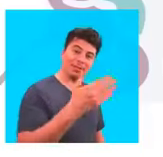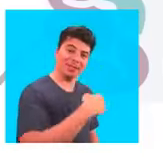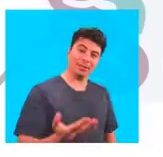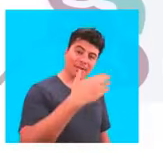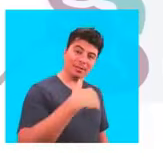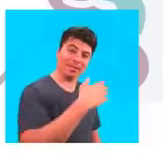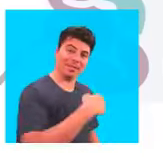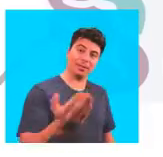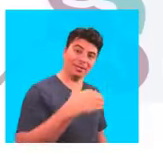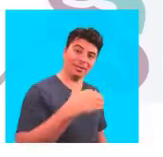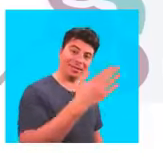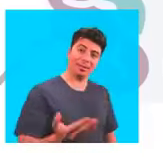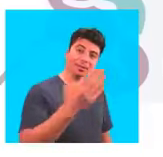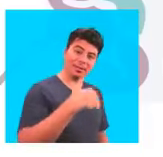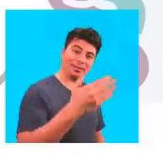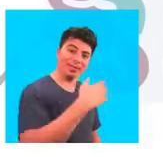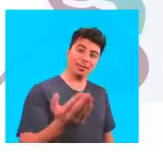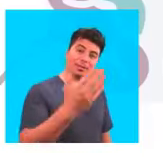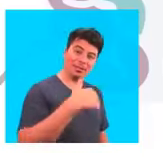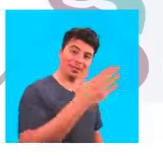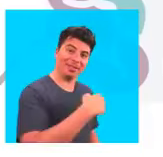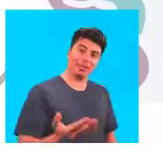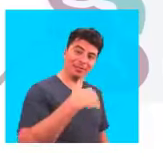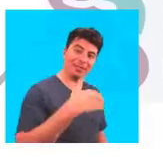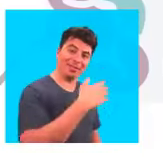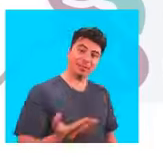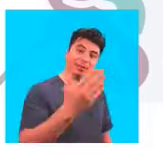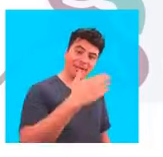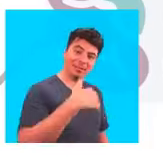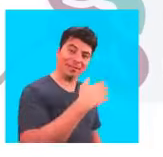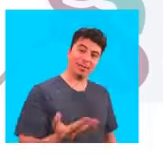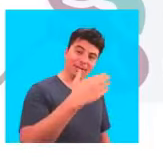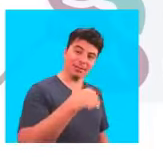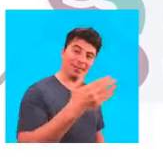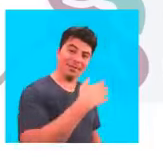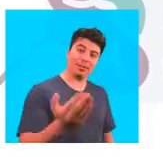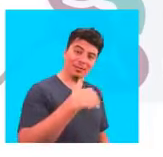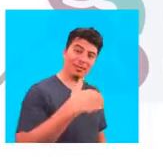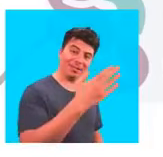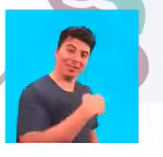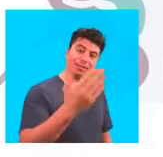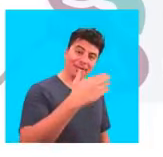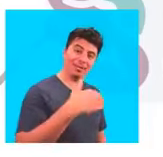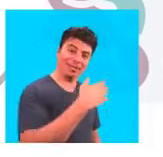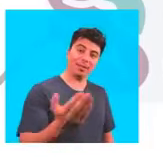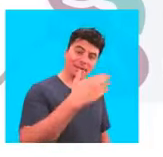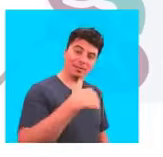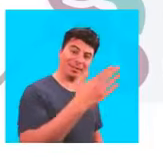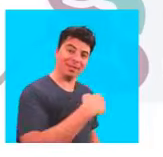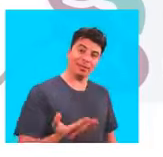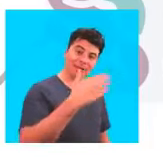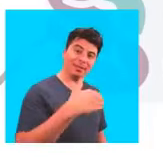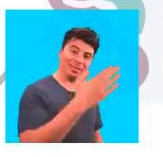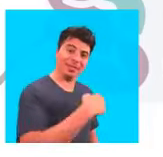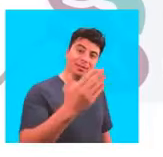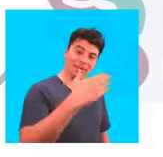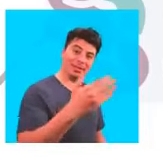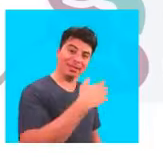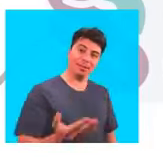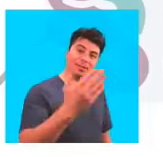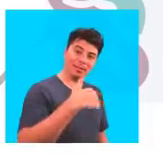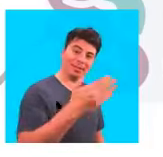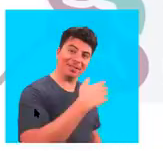Y bueno, antes de terminar, quise invitar a uno de nuestros pacientes que está en tratamiento